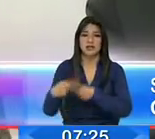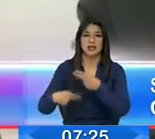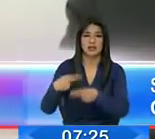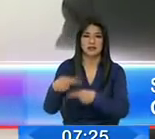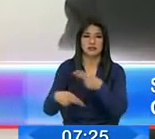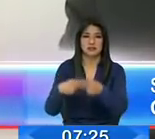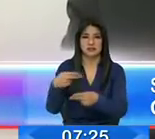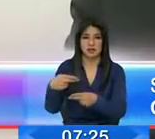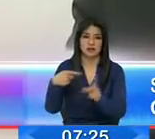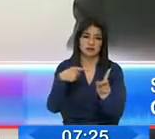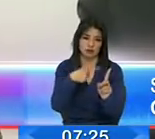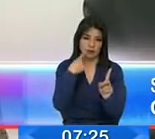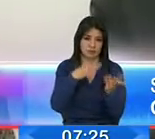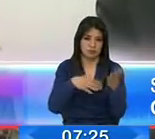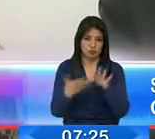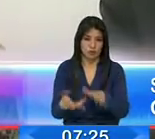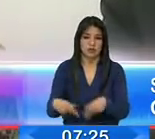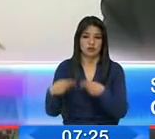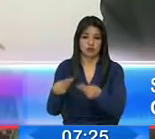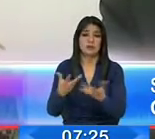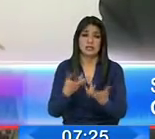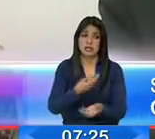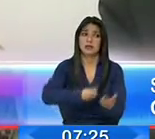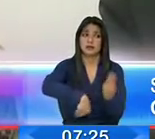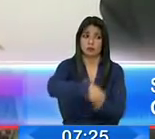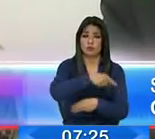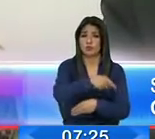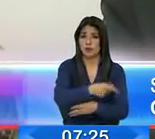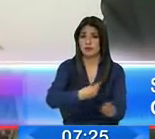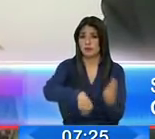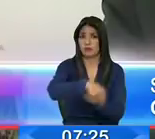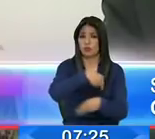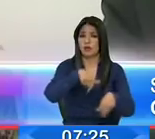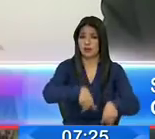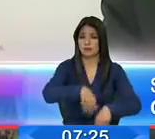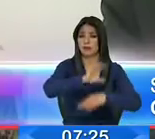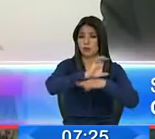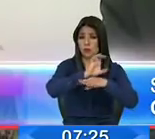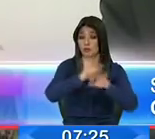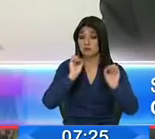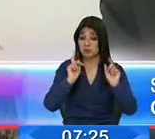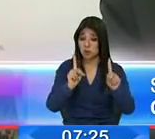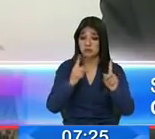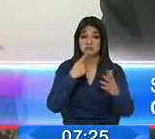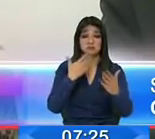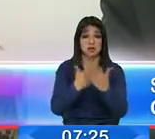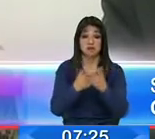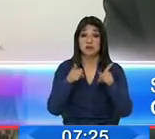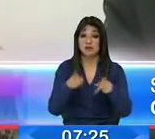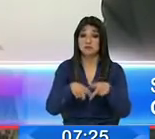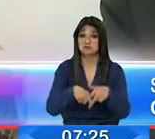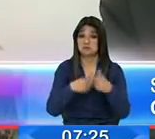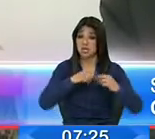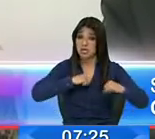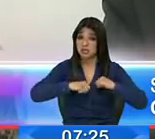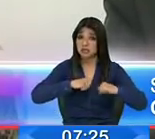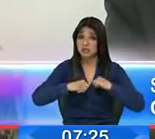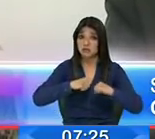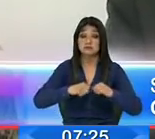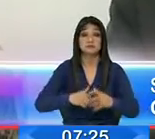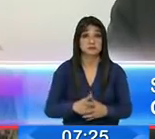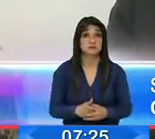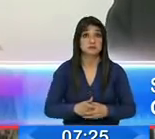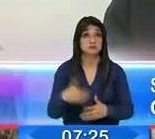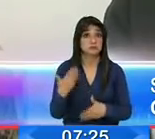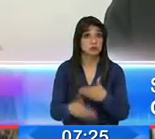señor Rettinger que quería retornar las piezas arqueológicas al Ecuador, hay todo un procedimiento a llevar adelante, porque